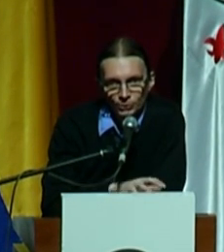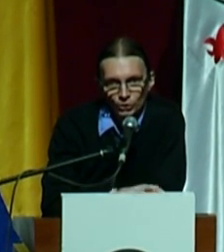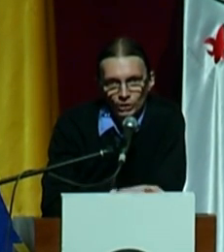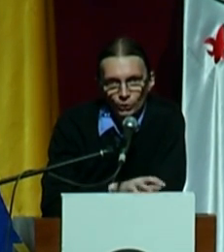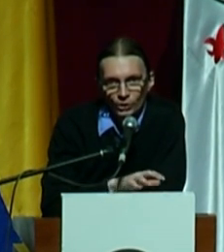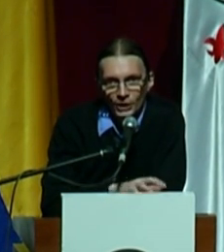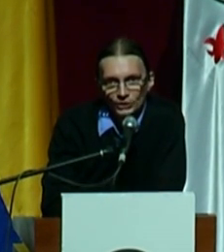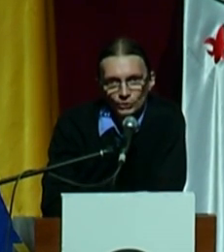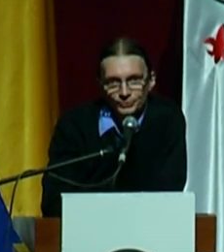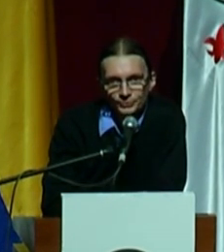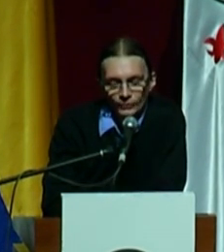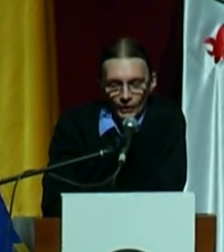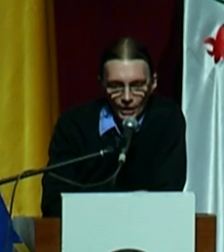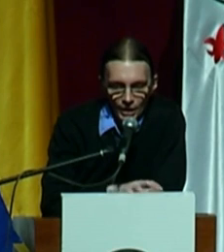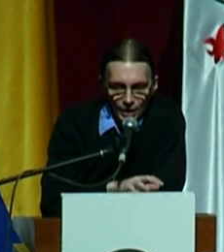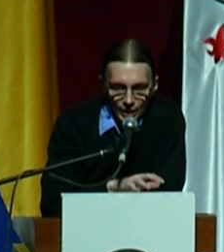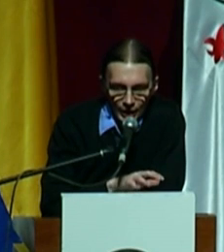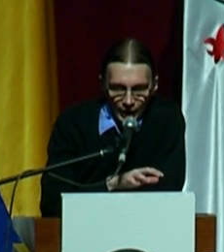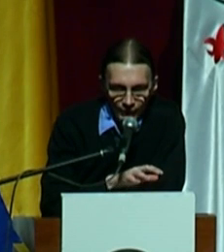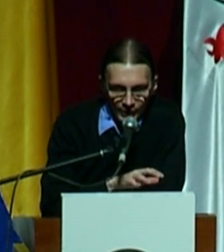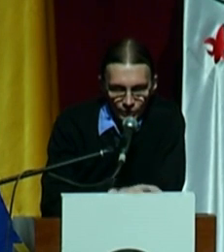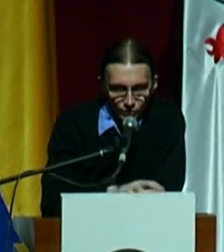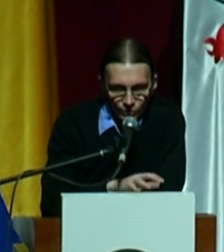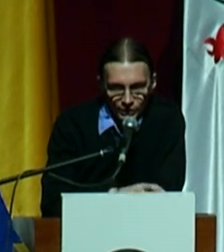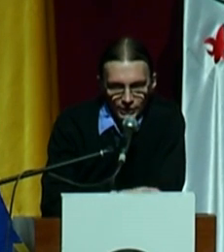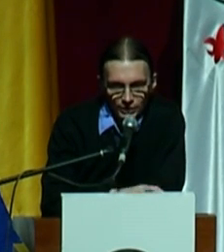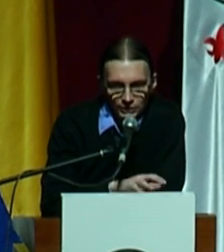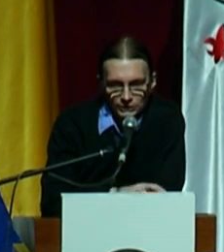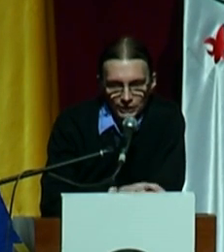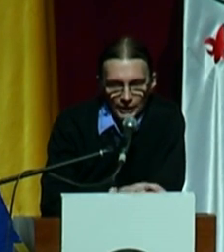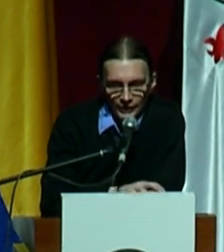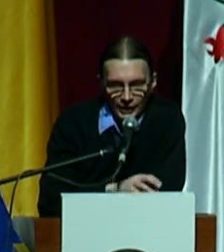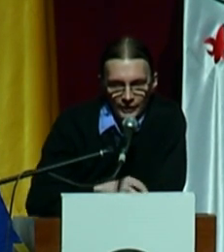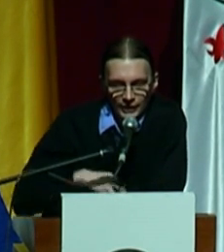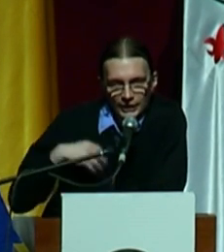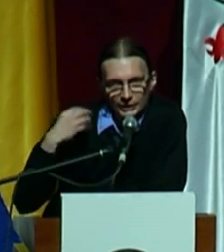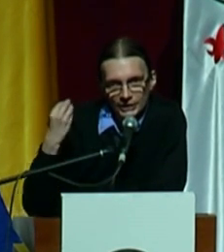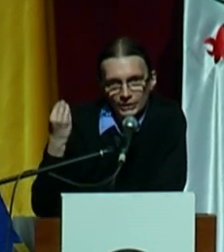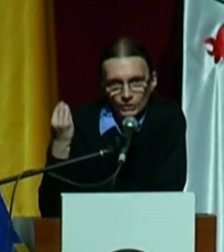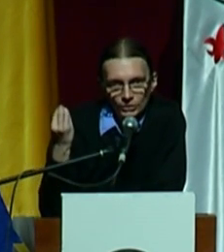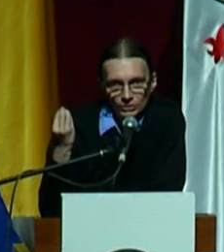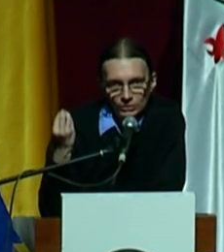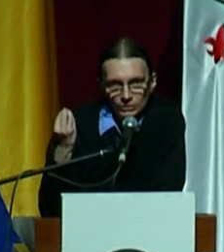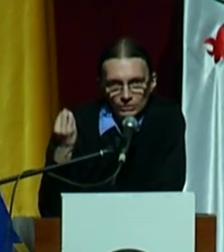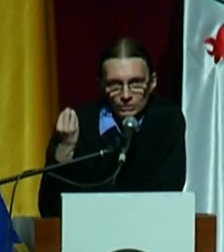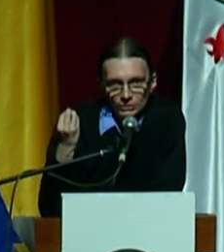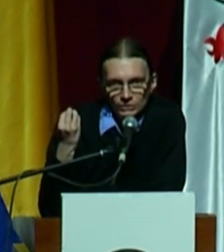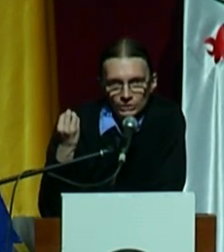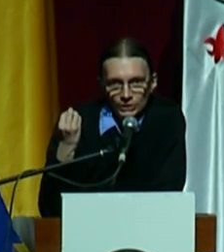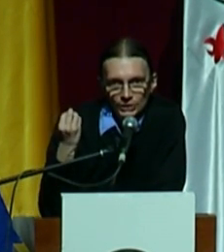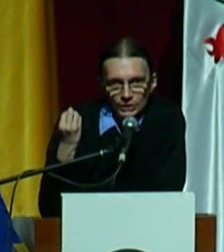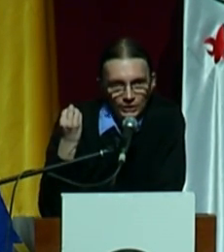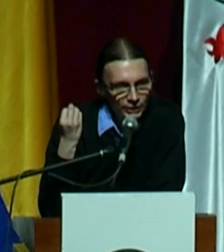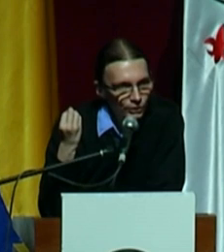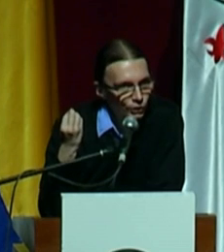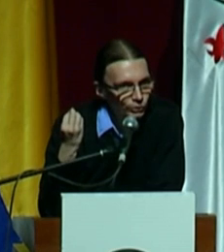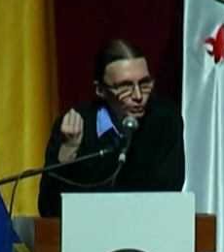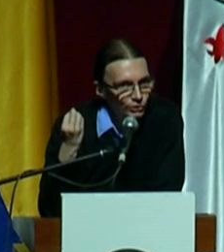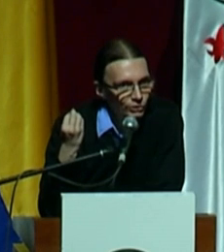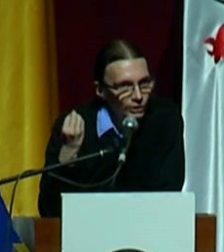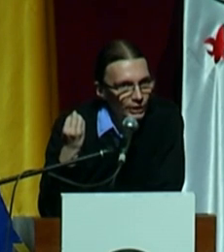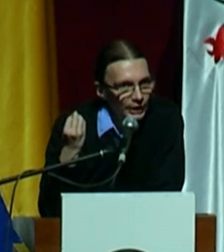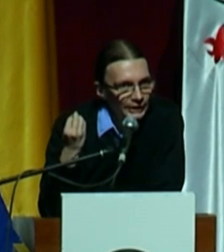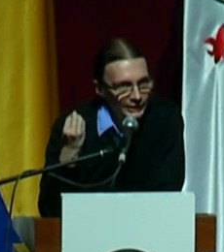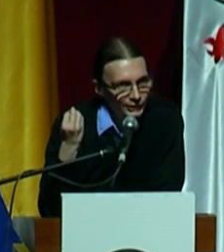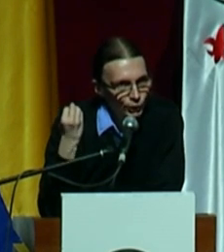esa concepción del universo. Él va a introducir la idea de que el centro, ¿sí?, del